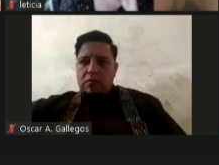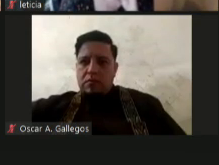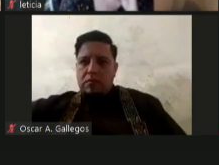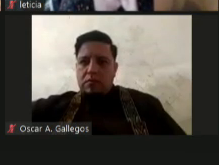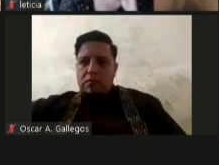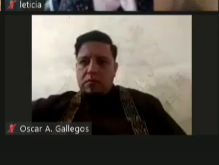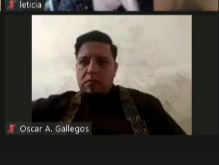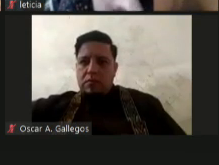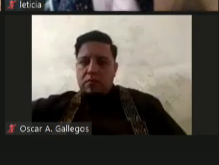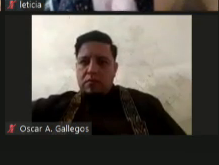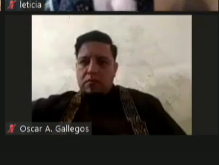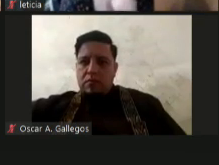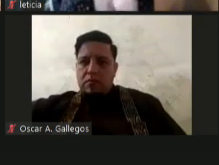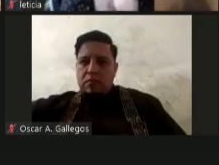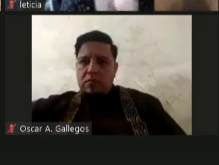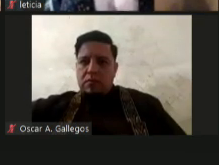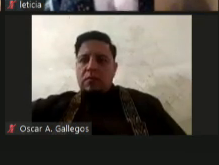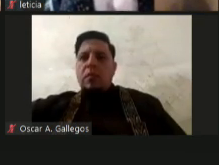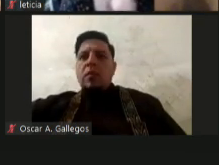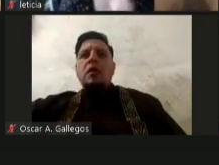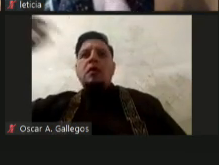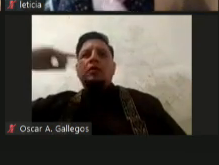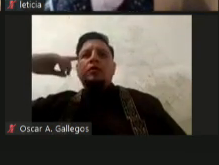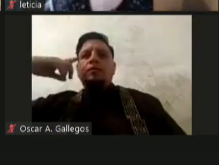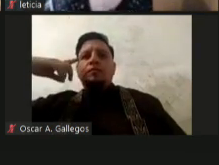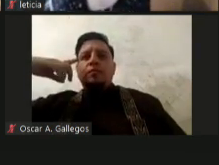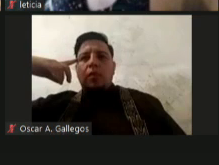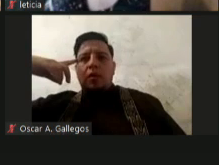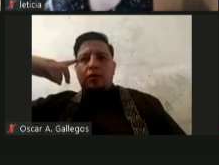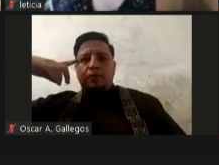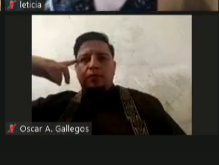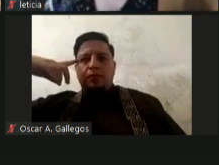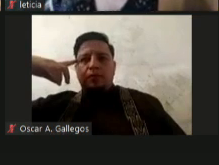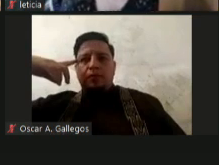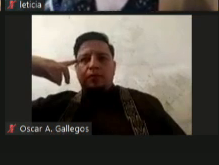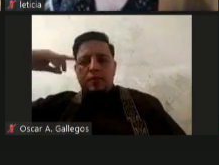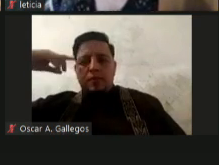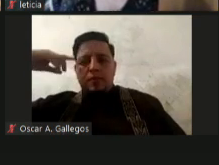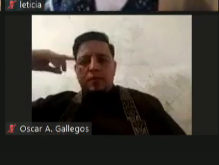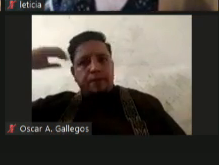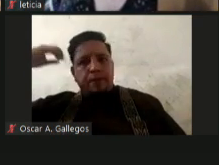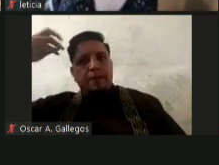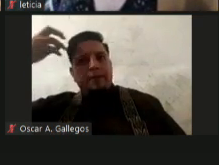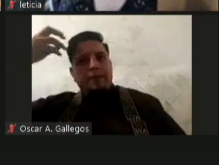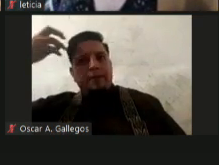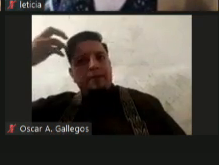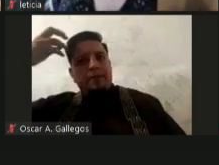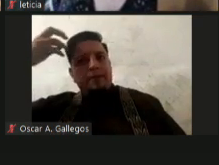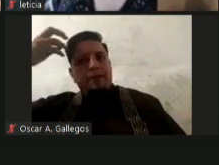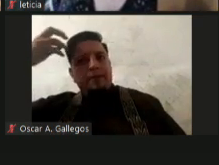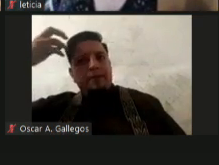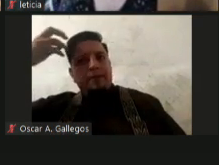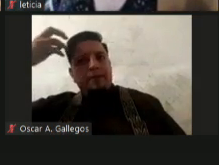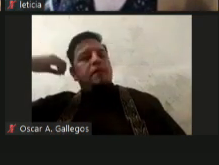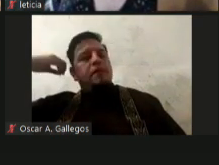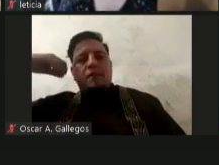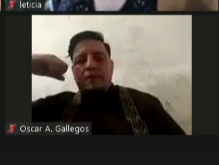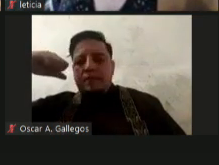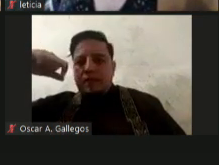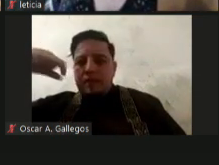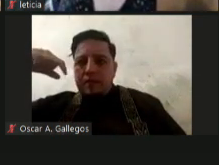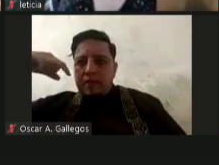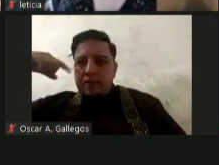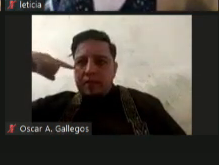presidente, gracias. Adelante, lo escuchamos. Bueno, yo quisiera proponer que este exhorto ya nada más